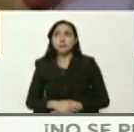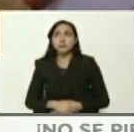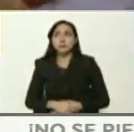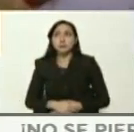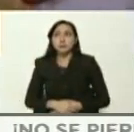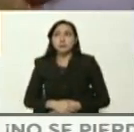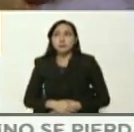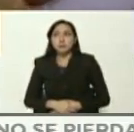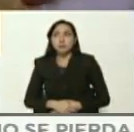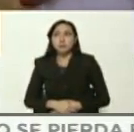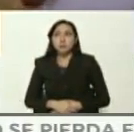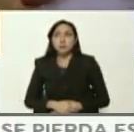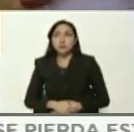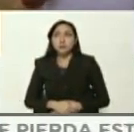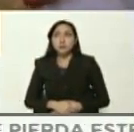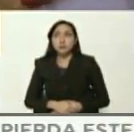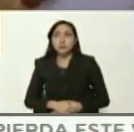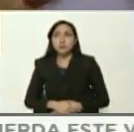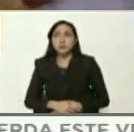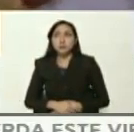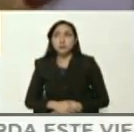Doctor.